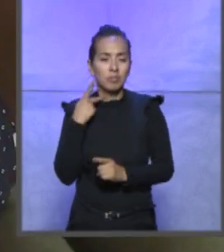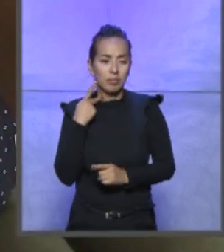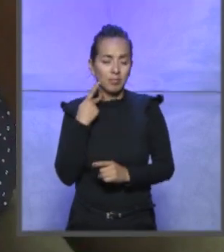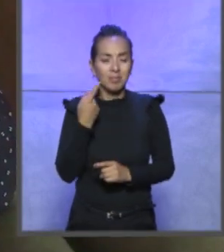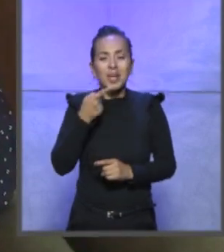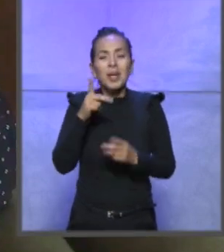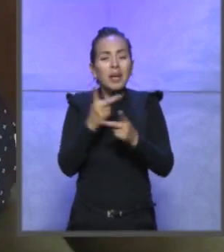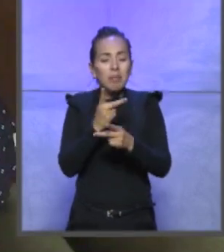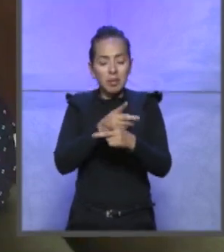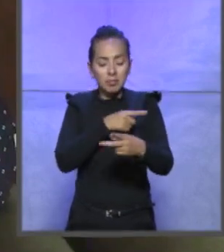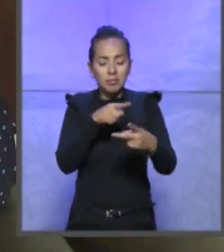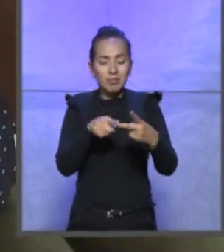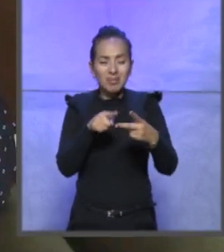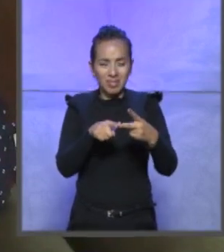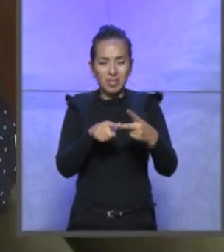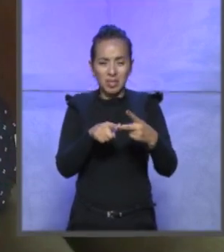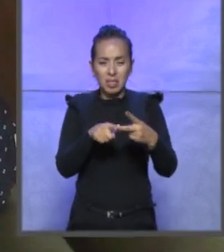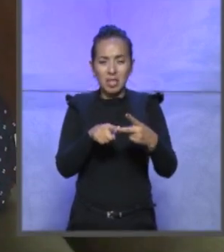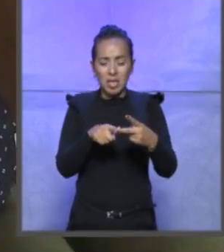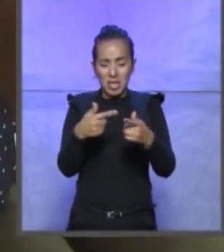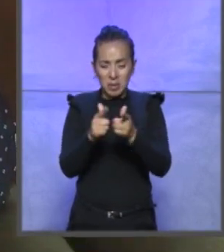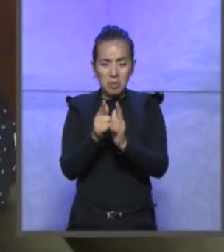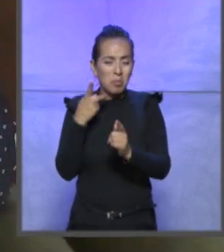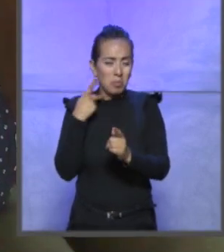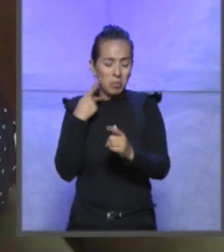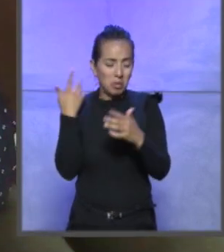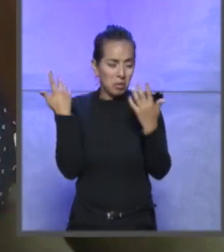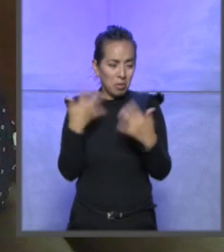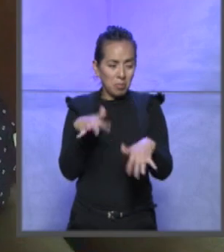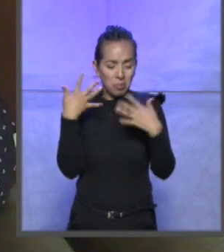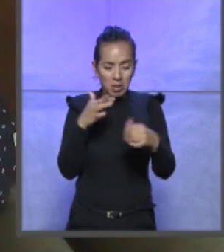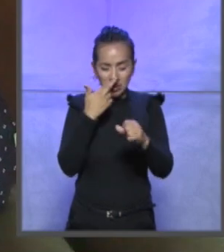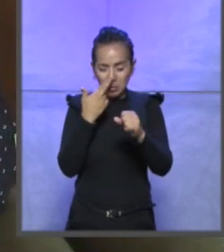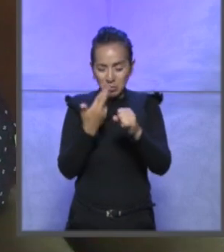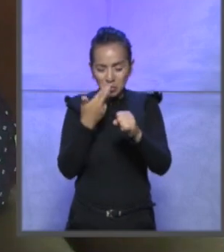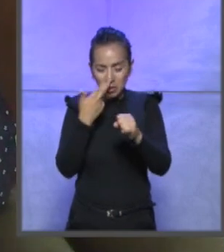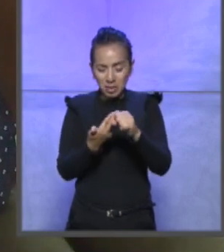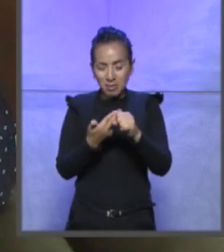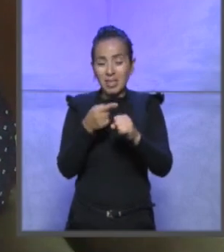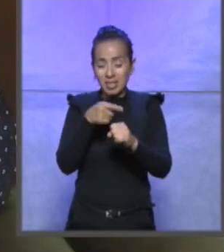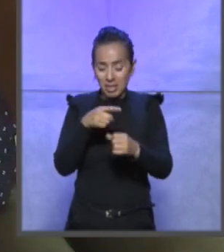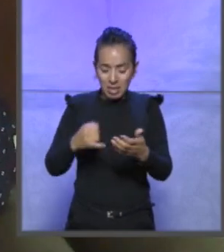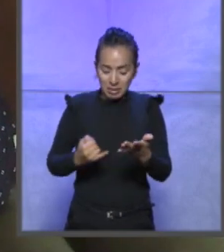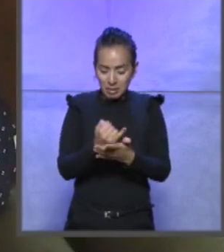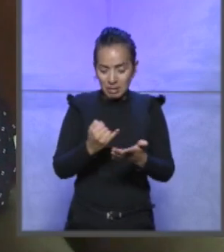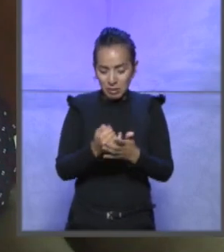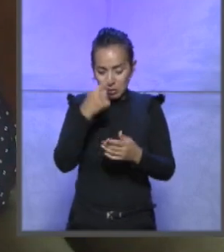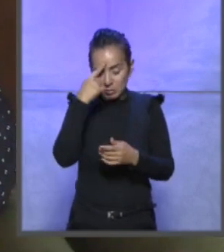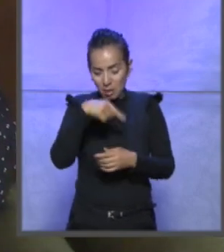segundo momento, el partido político va a tener una injerencia grandísima en las decisiones del